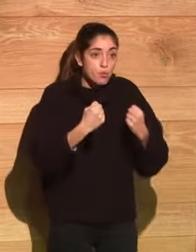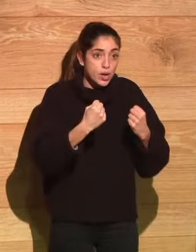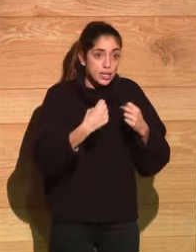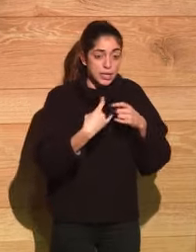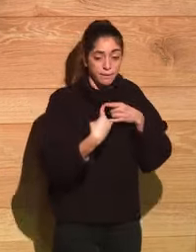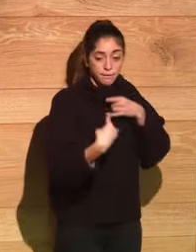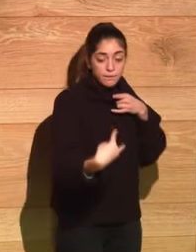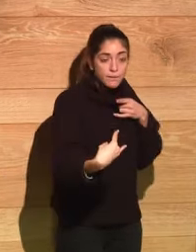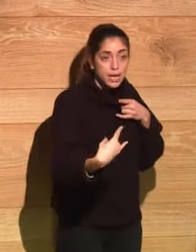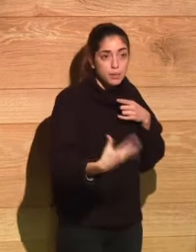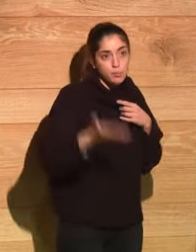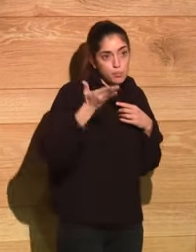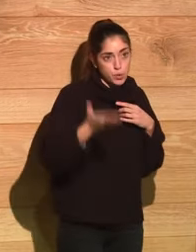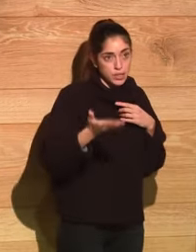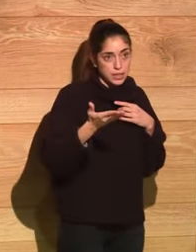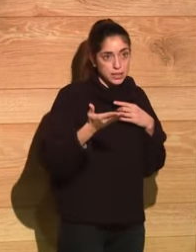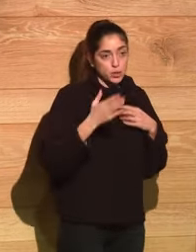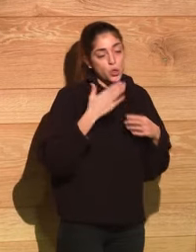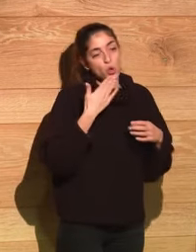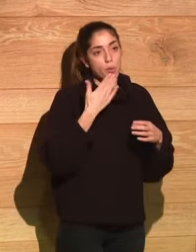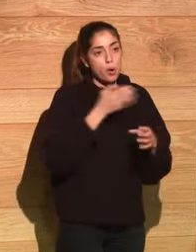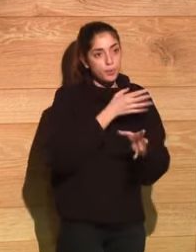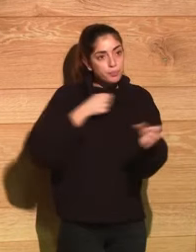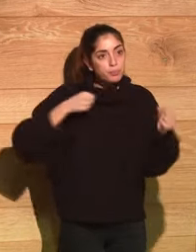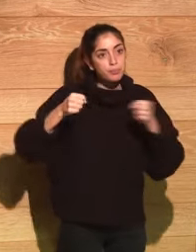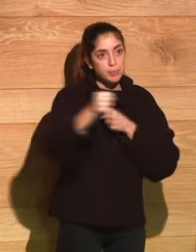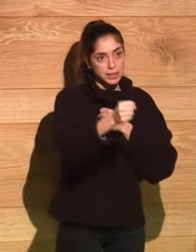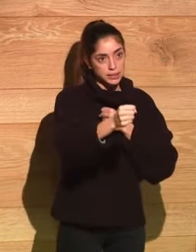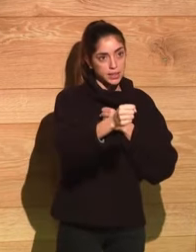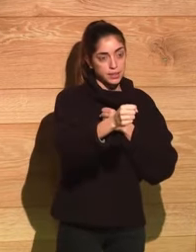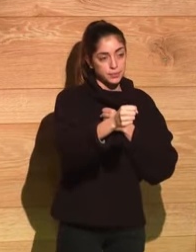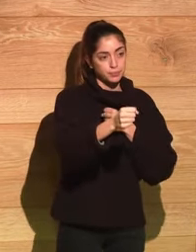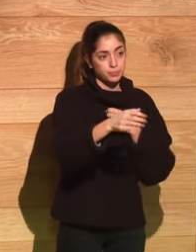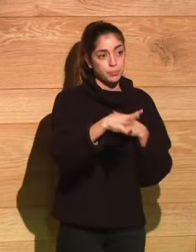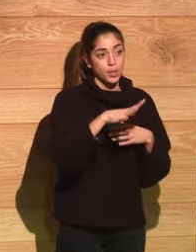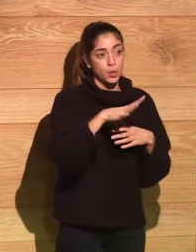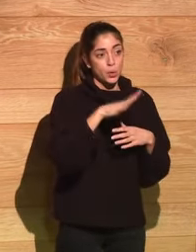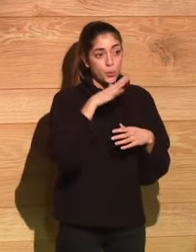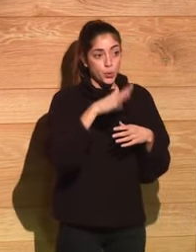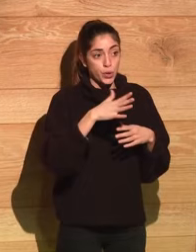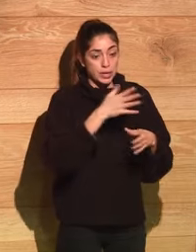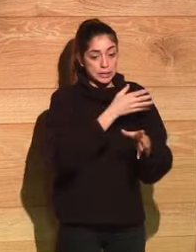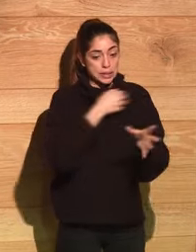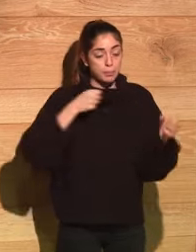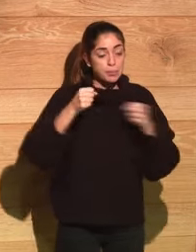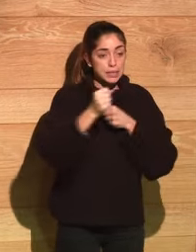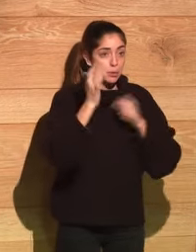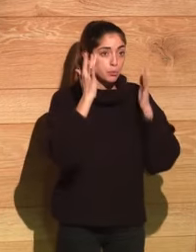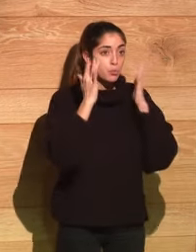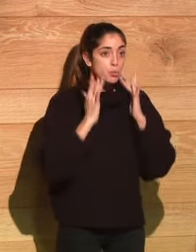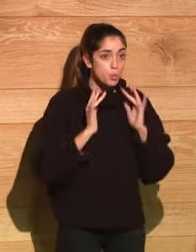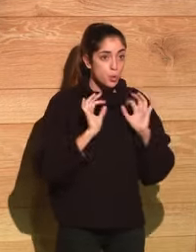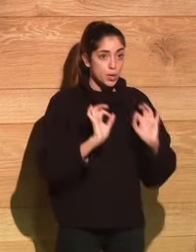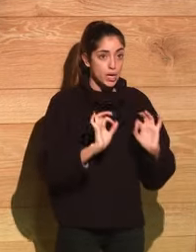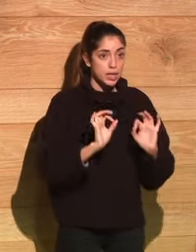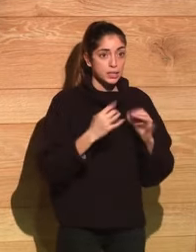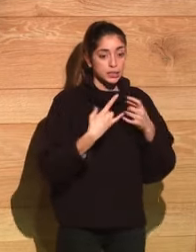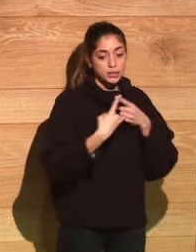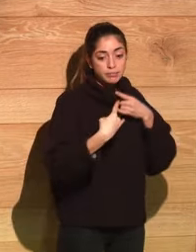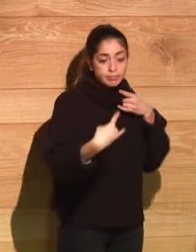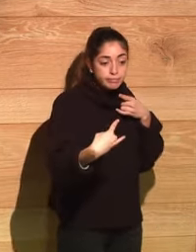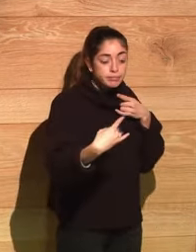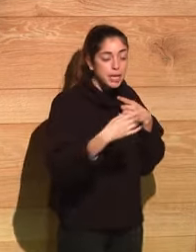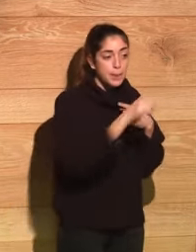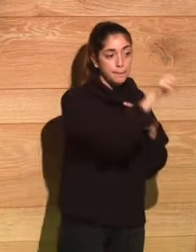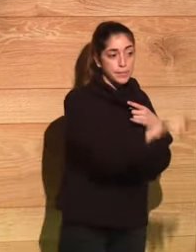muy importante, por ejemplo, que es la empatía. La empatía, o sea, por empatía pura puedes sentirte atraído por otra persona o la otra persona por